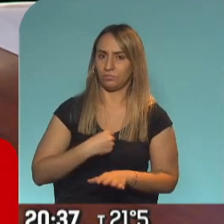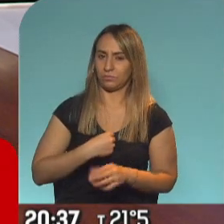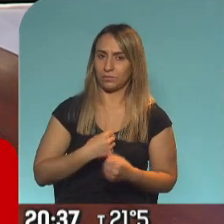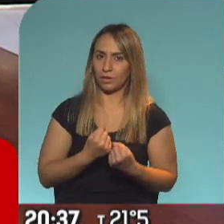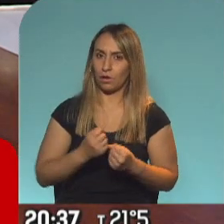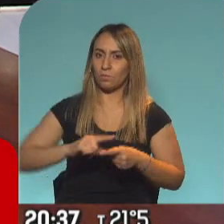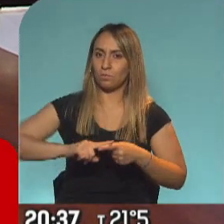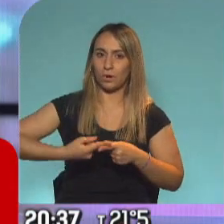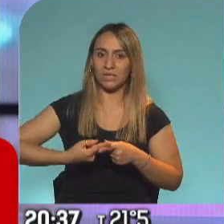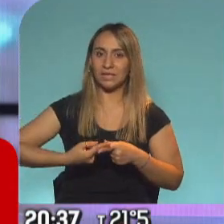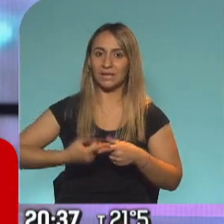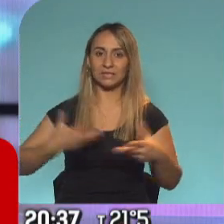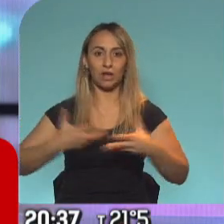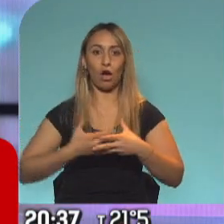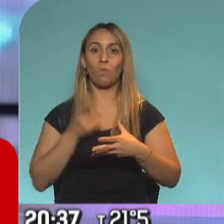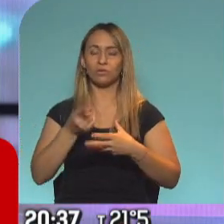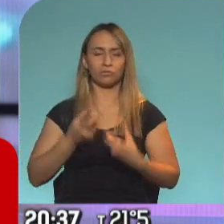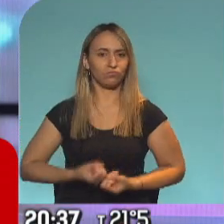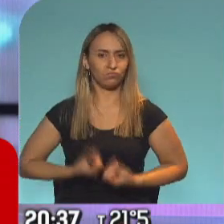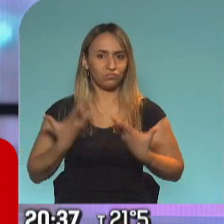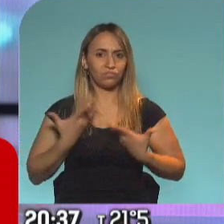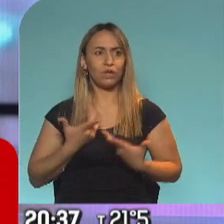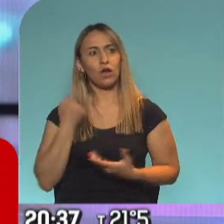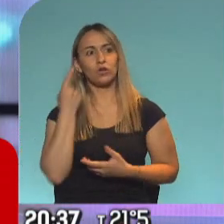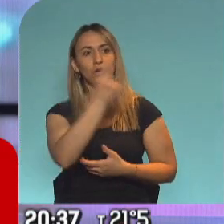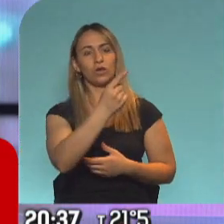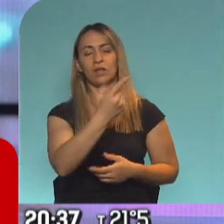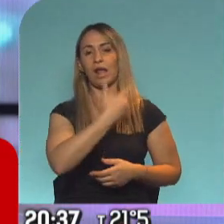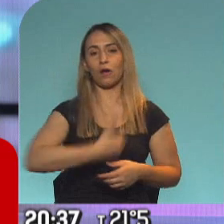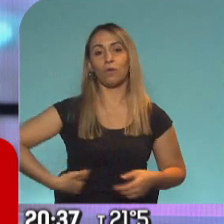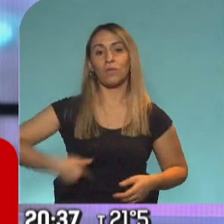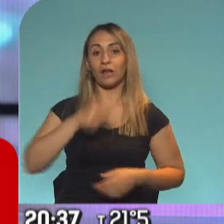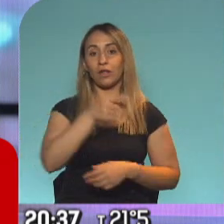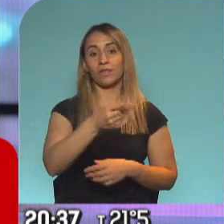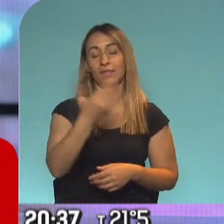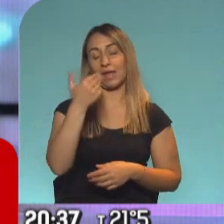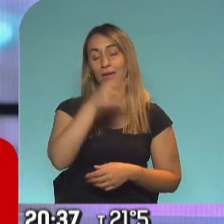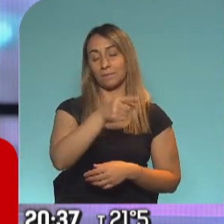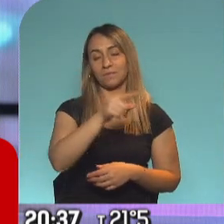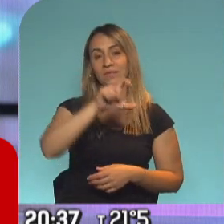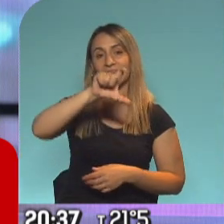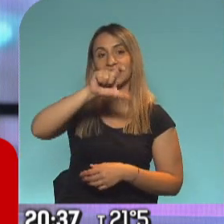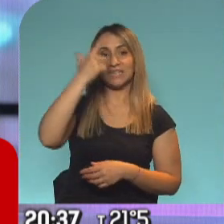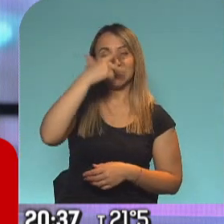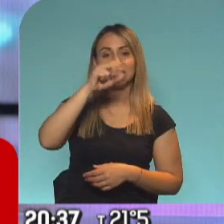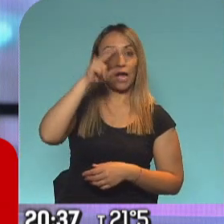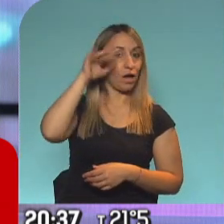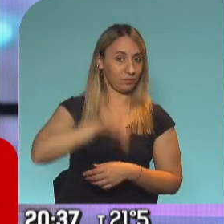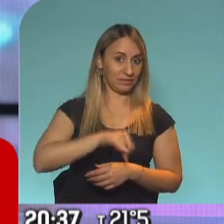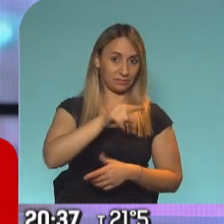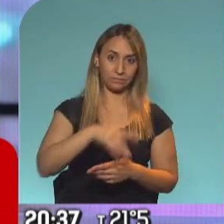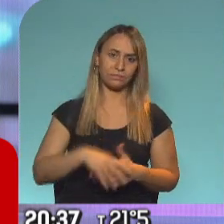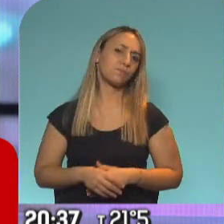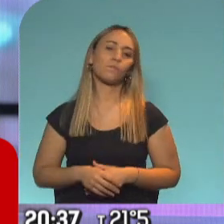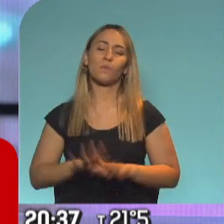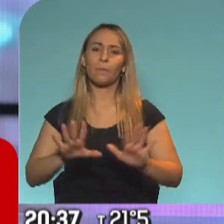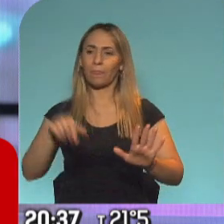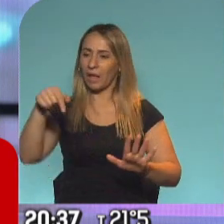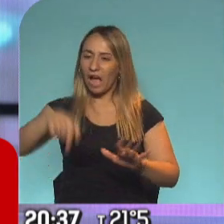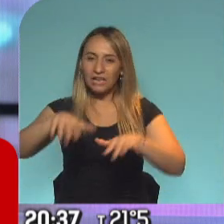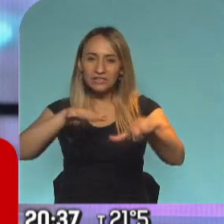hubiesen hecho números más favorables para el oficialismo, pero lo cierto es que es un número totalmente desfavorable. Otra